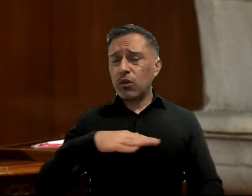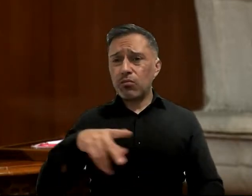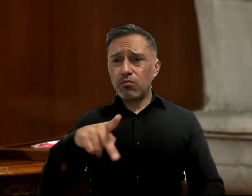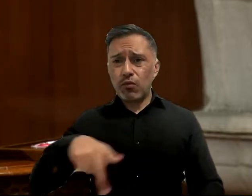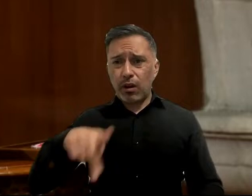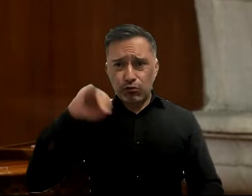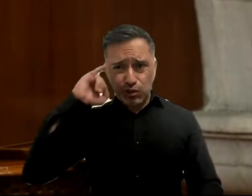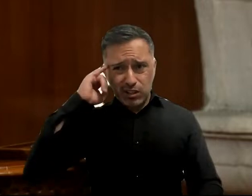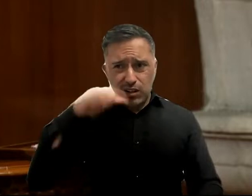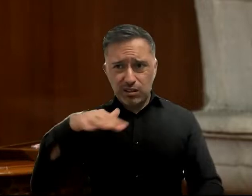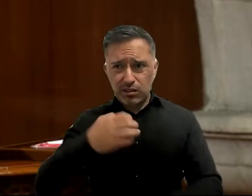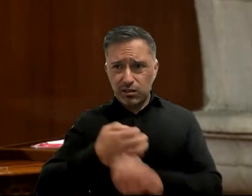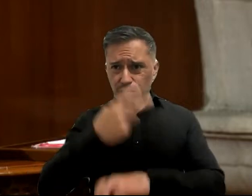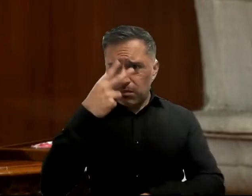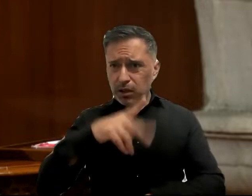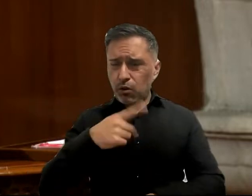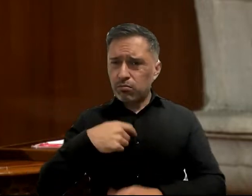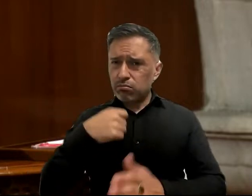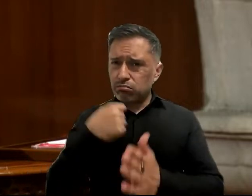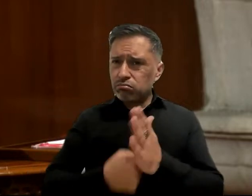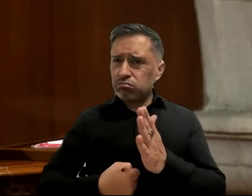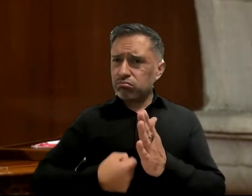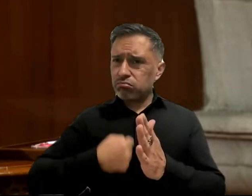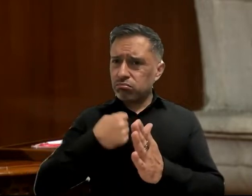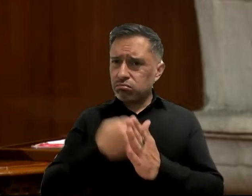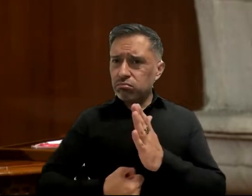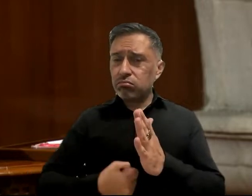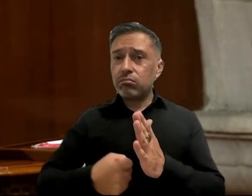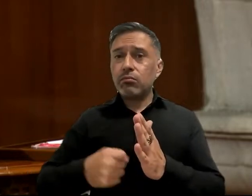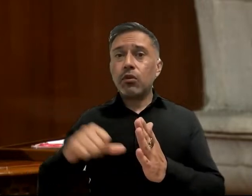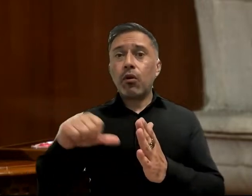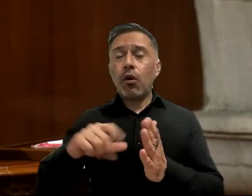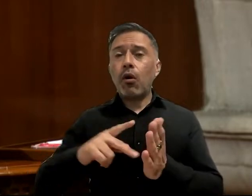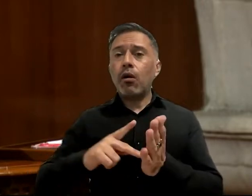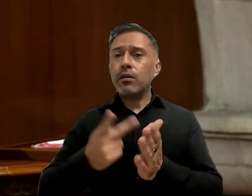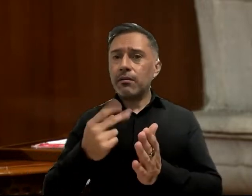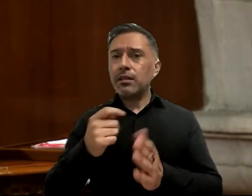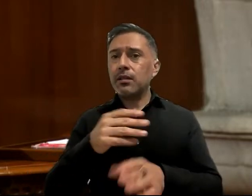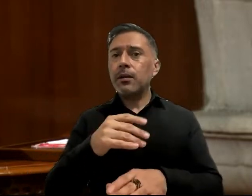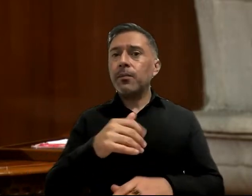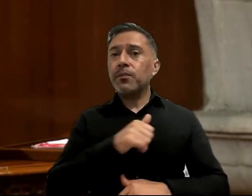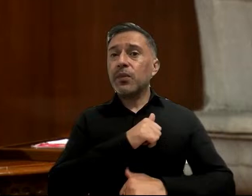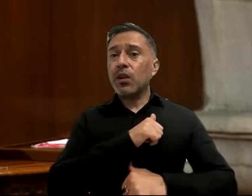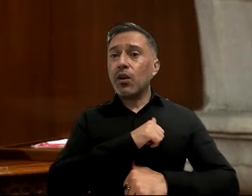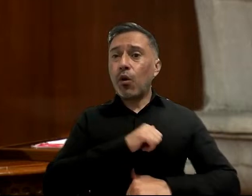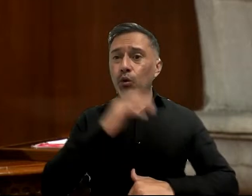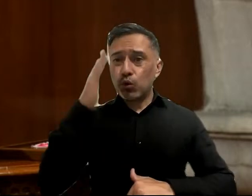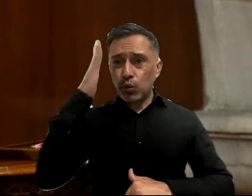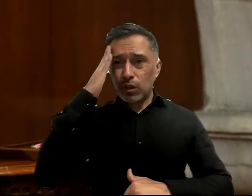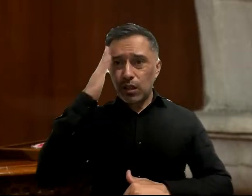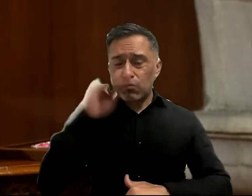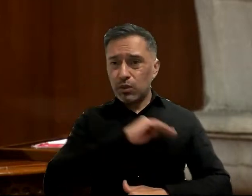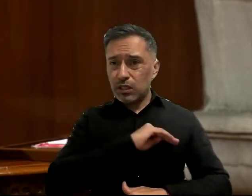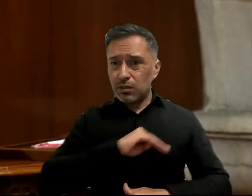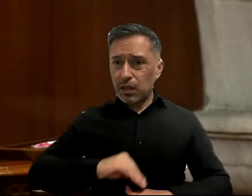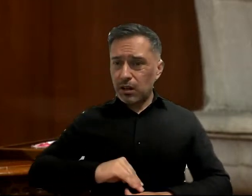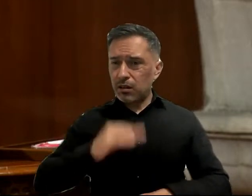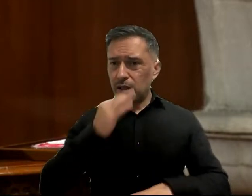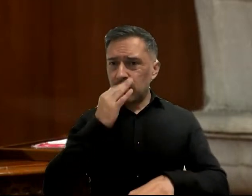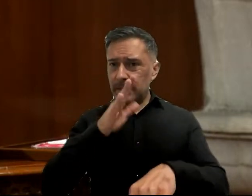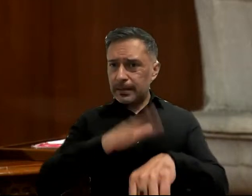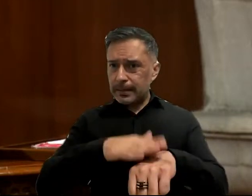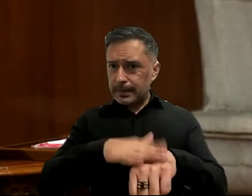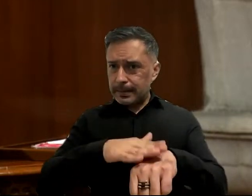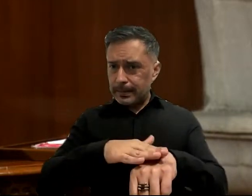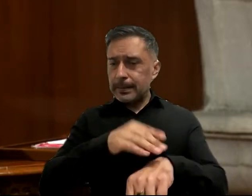Estado y que hoy una vez más hacemos el llamado a las autoridades municipales para poder dar cumplimiento a lo que